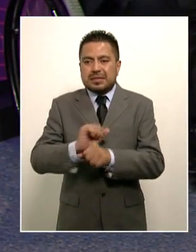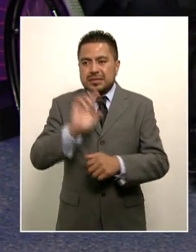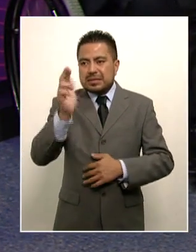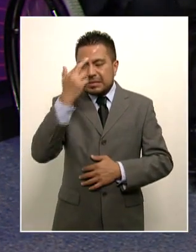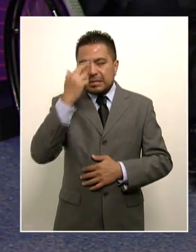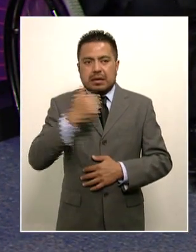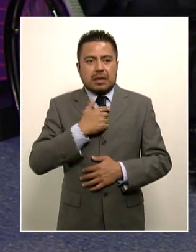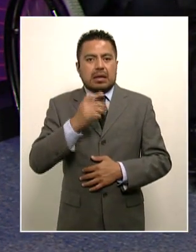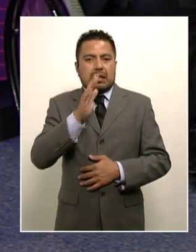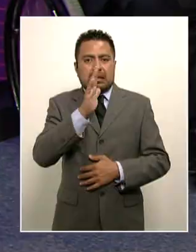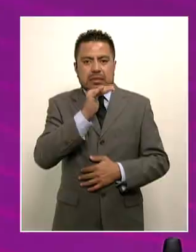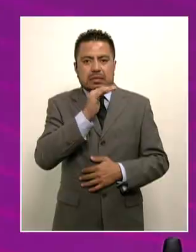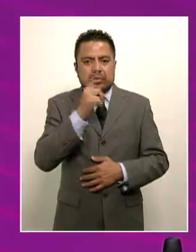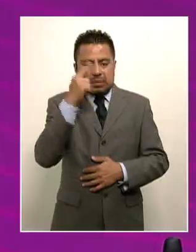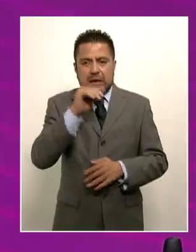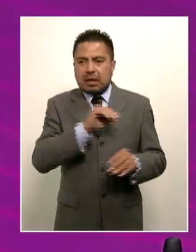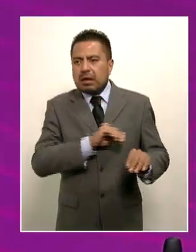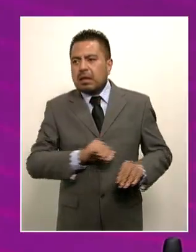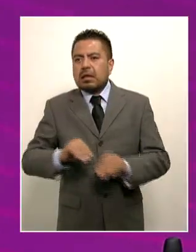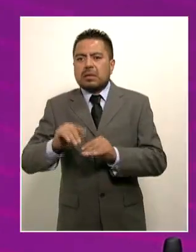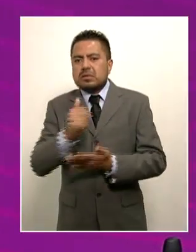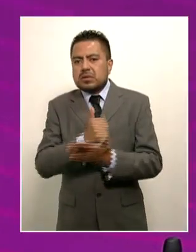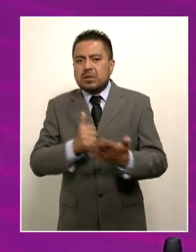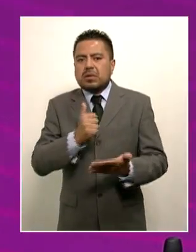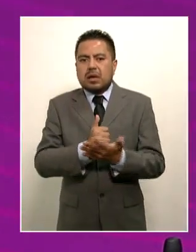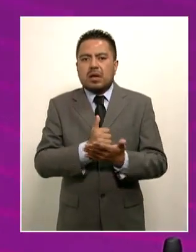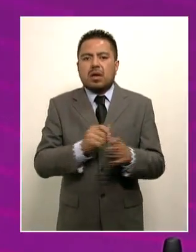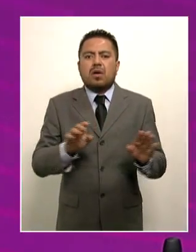traté de moverme por la ciudad